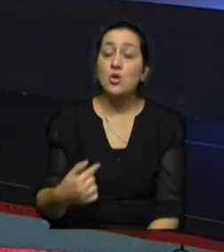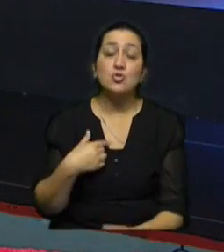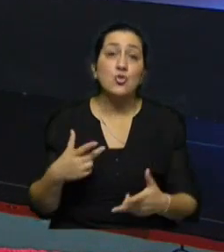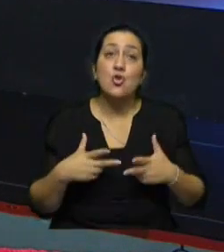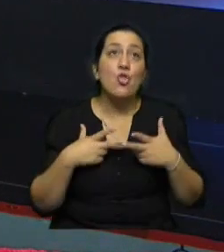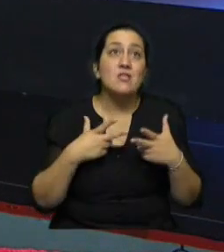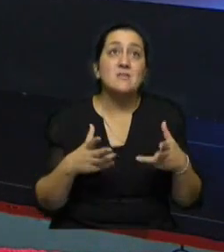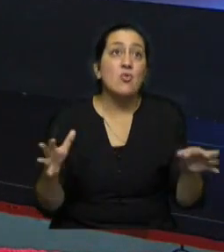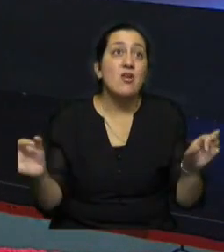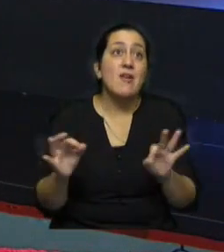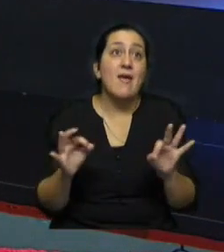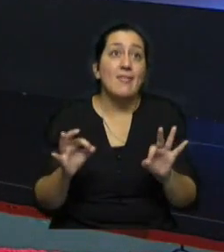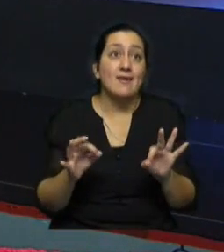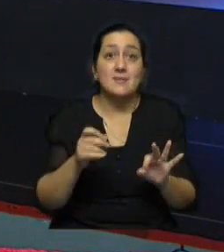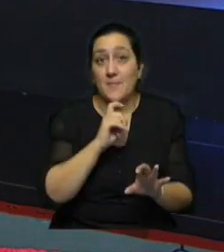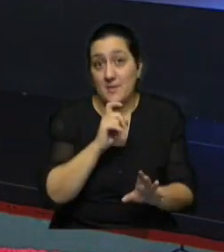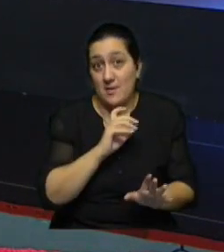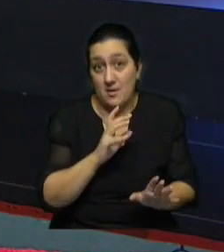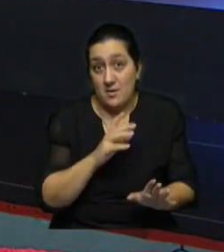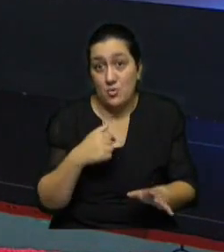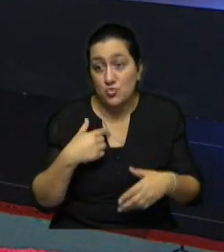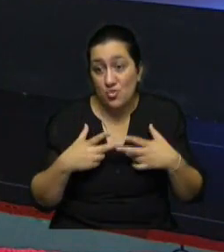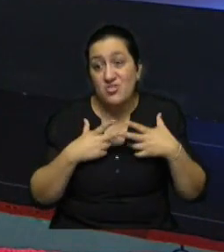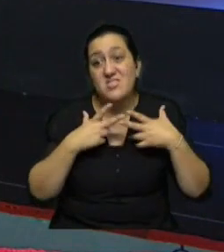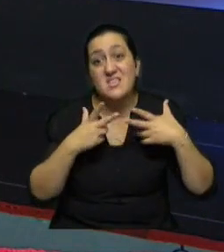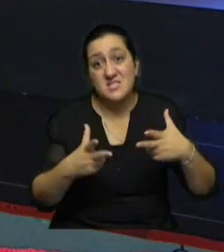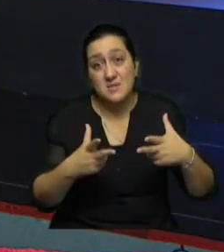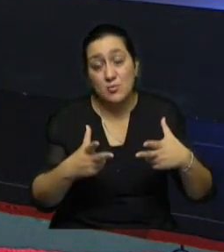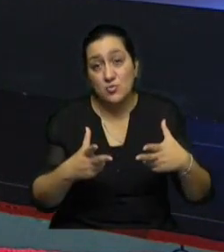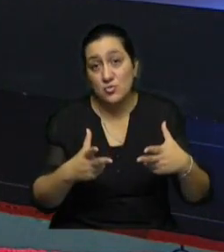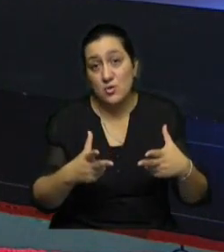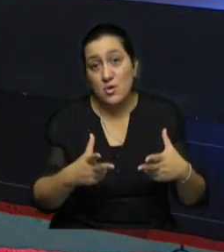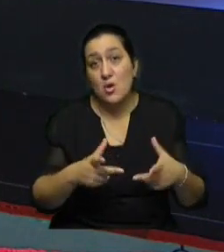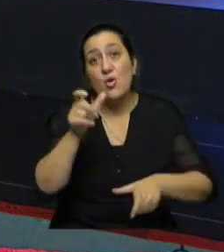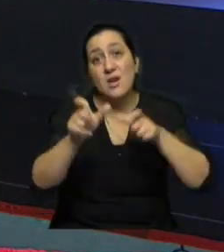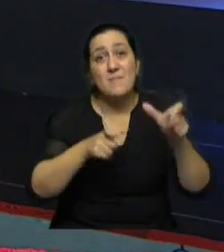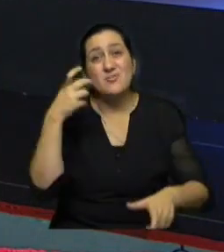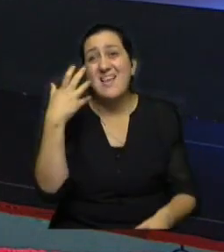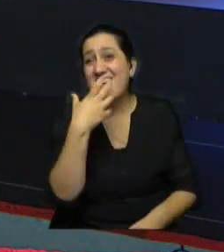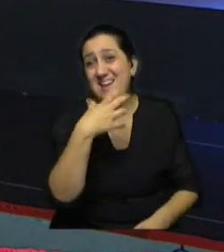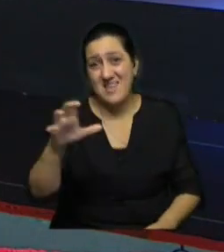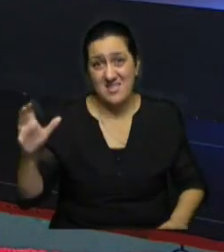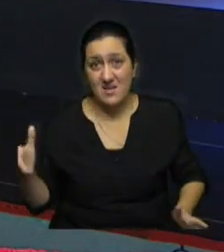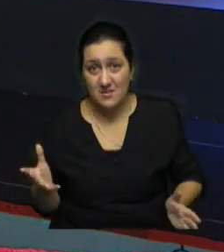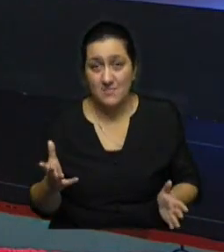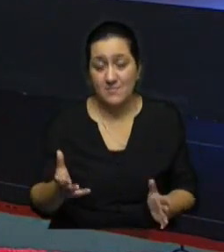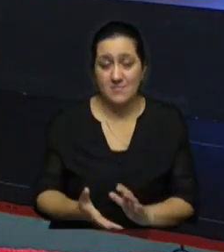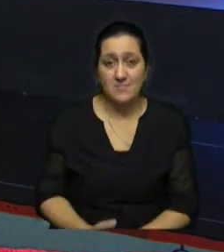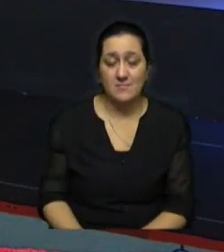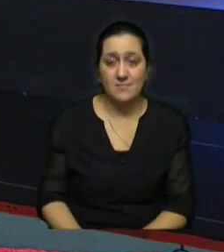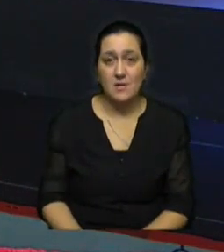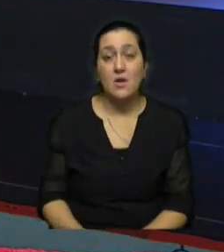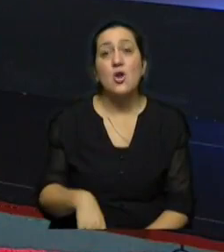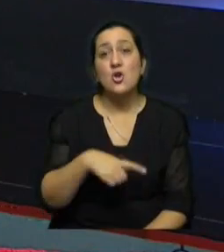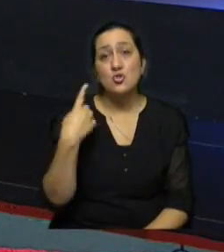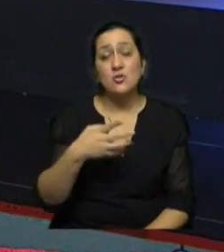no sea... Con Petru siempre tenemos una frase que decimos, nosotros decimos por lo alto lo que la gente grita por lo bajo. Tenemos la